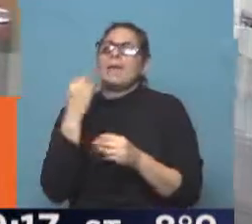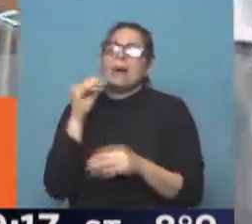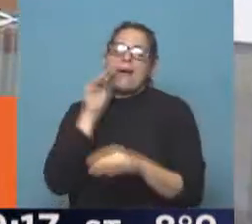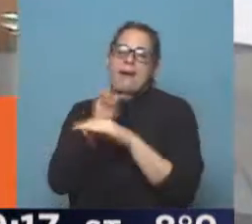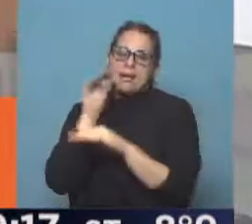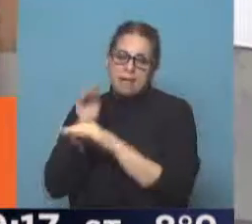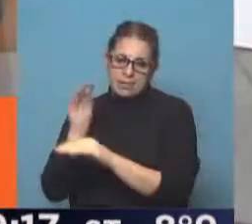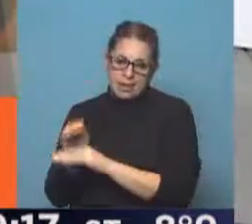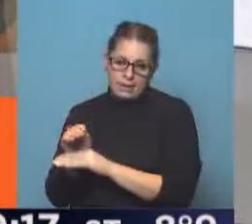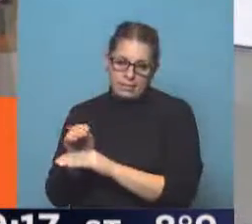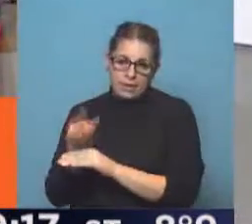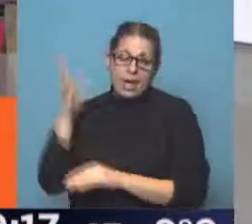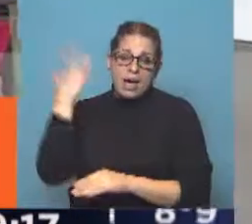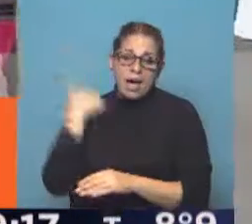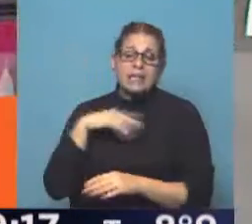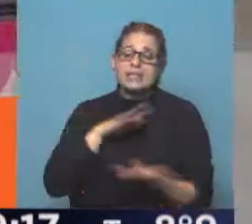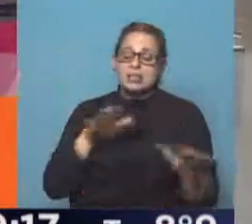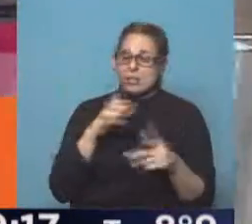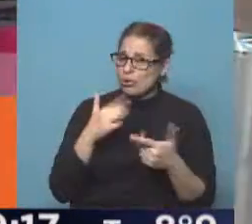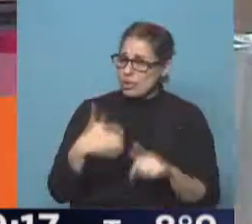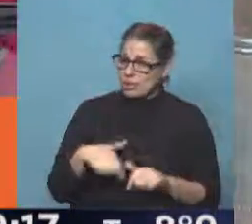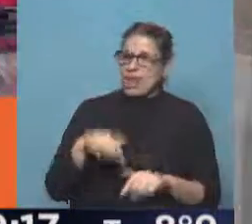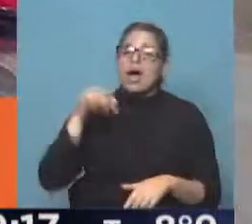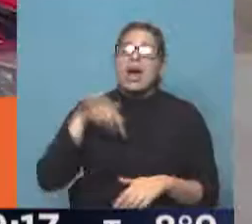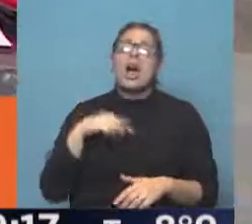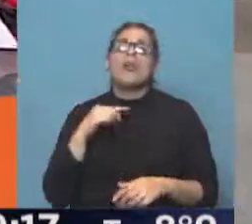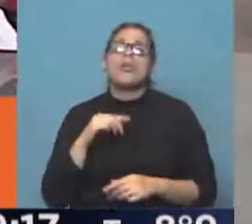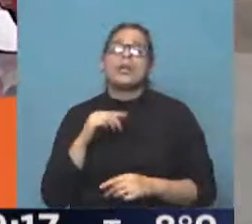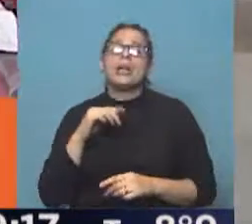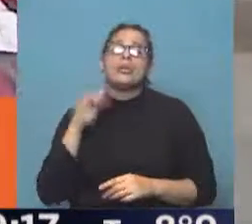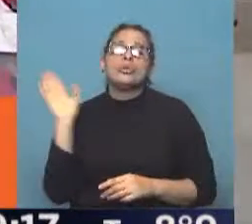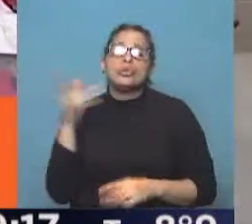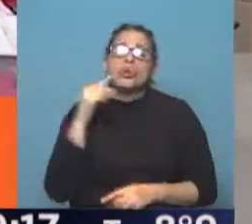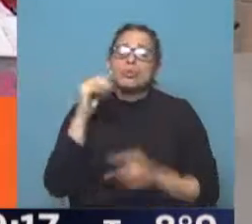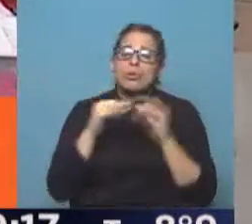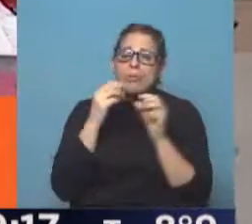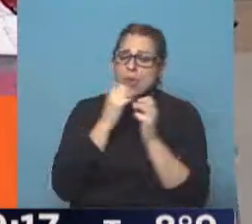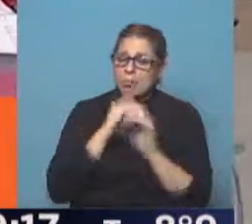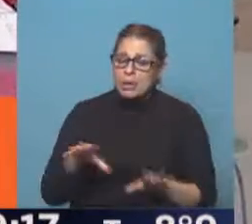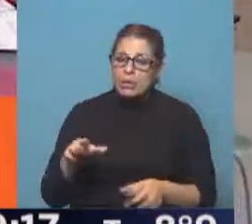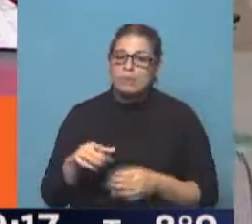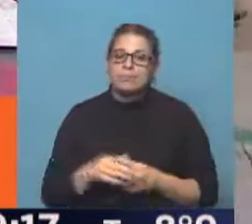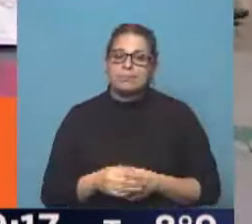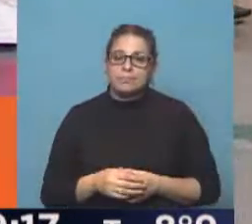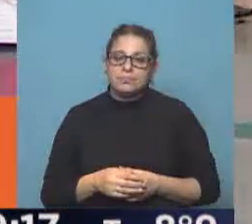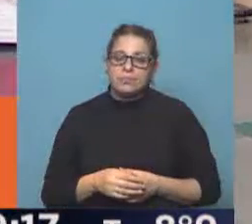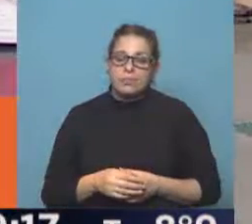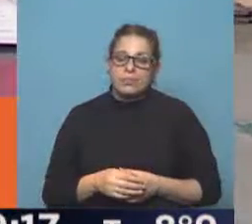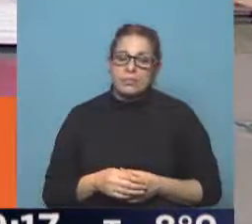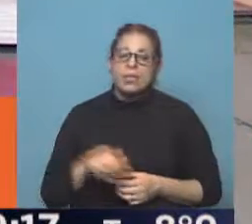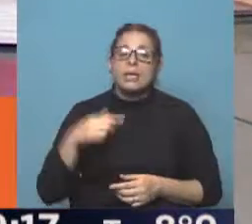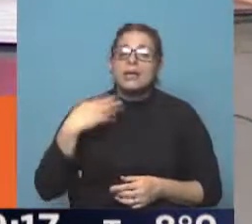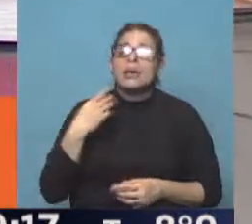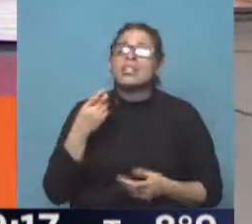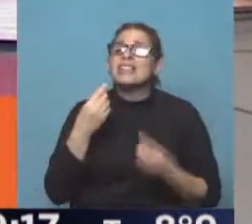la alimentación, que antes esa situación no estaba. Entonces todos estamos un poquitito peor. Y eso requiere de poder ponernos de